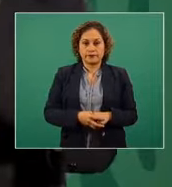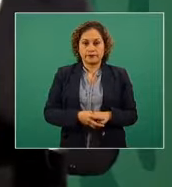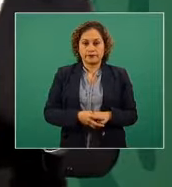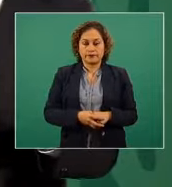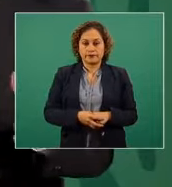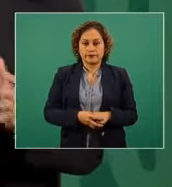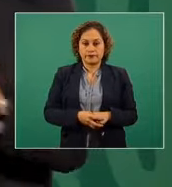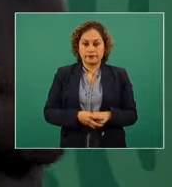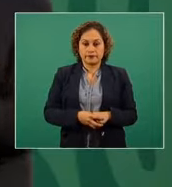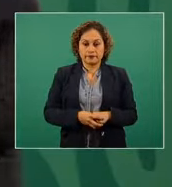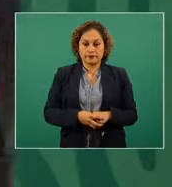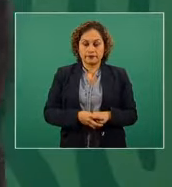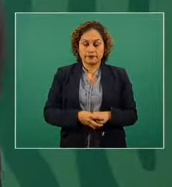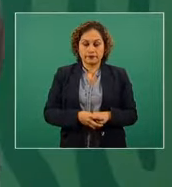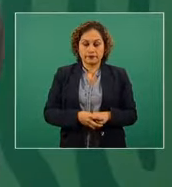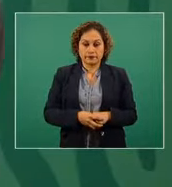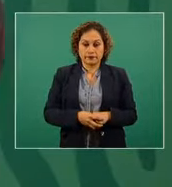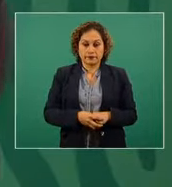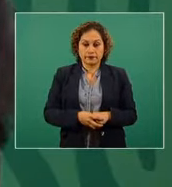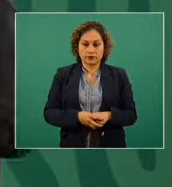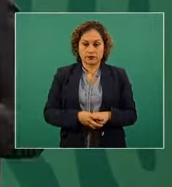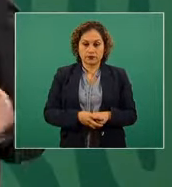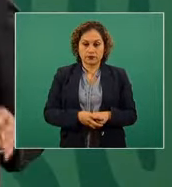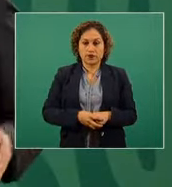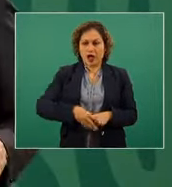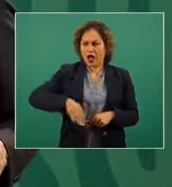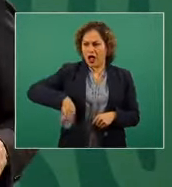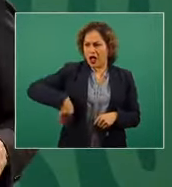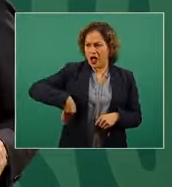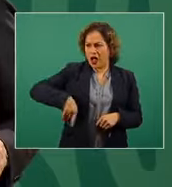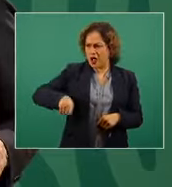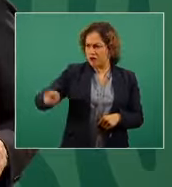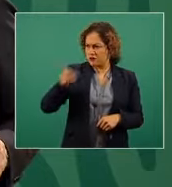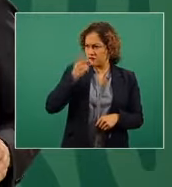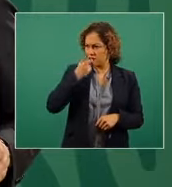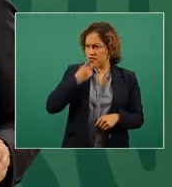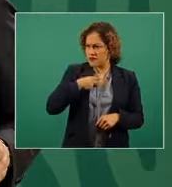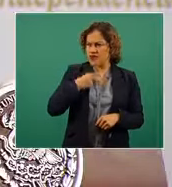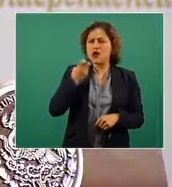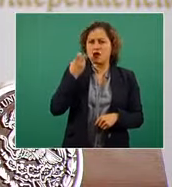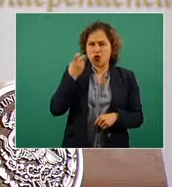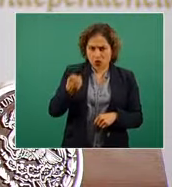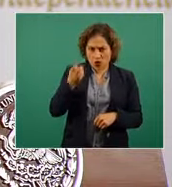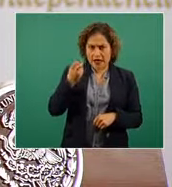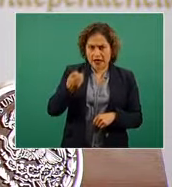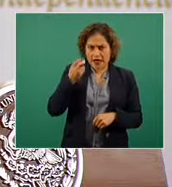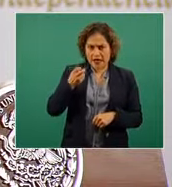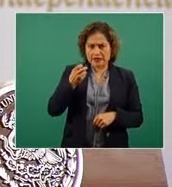me comentaron de esa campaña. Incluso